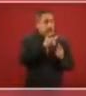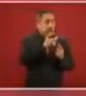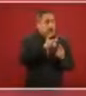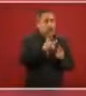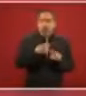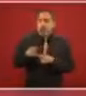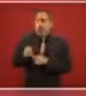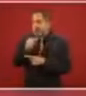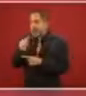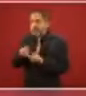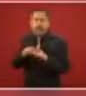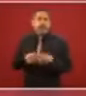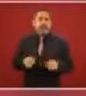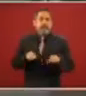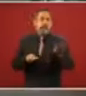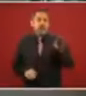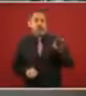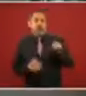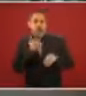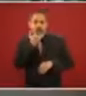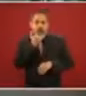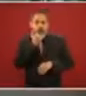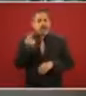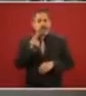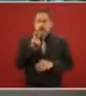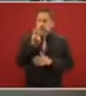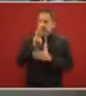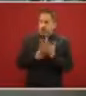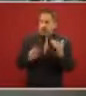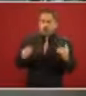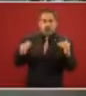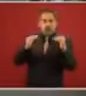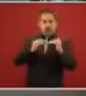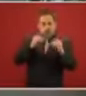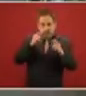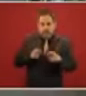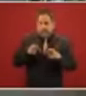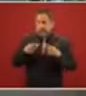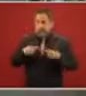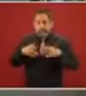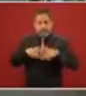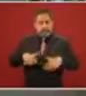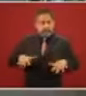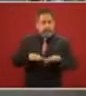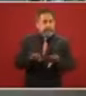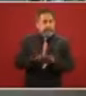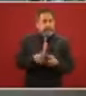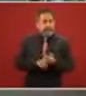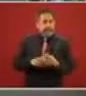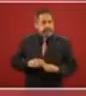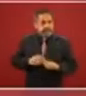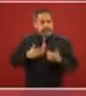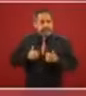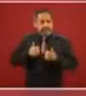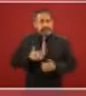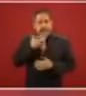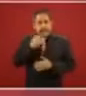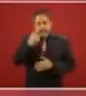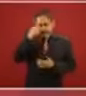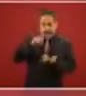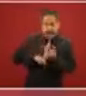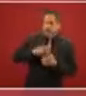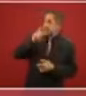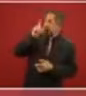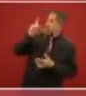material. Se requiere también el bienestar del alma, el bienestar